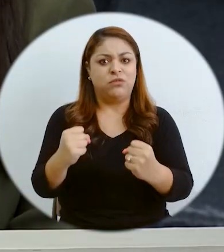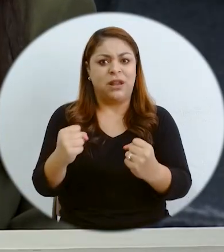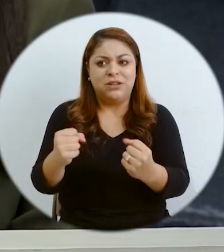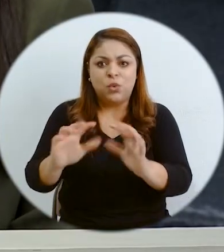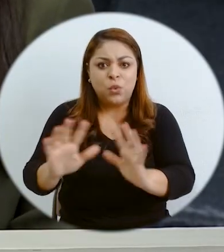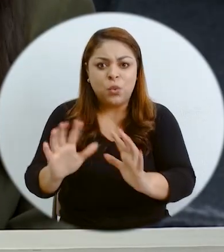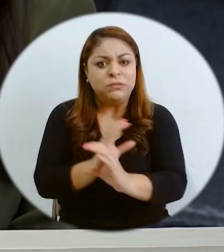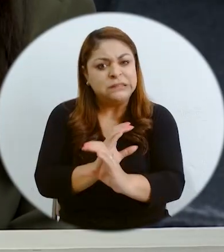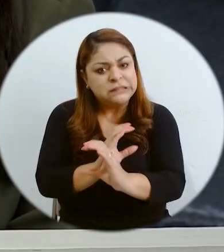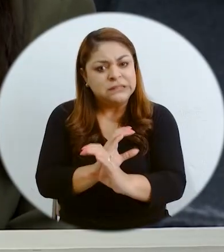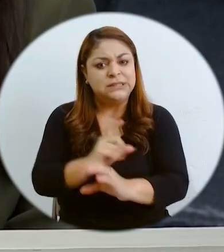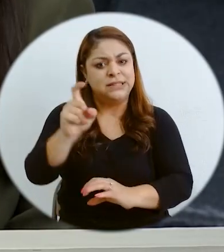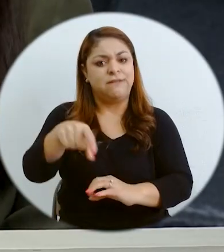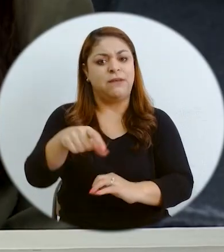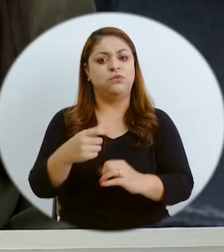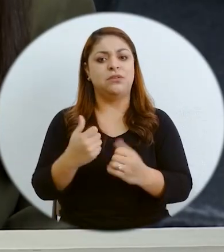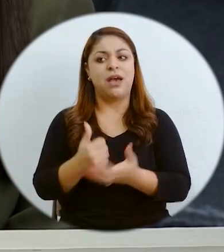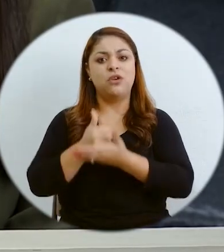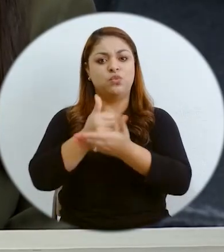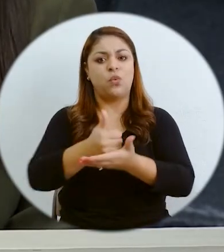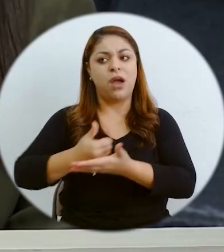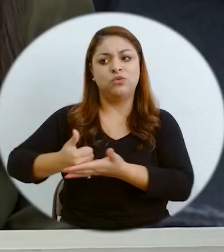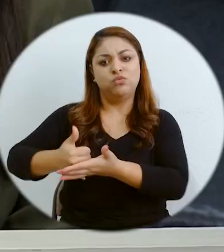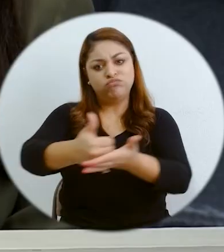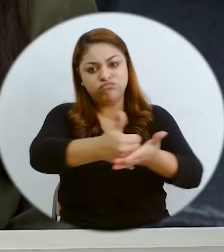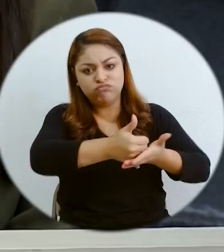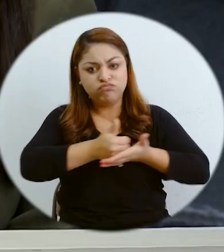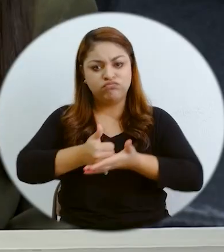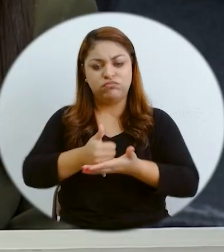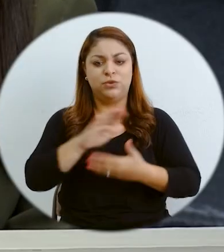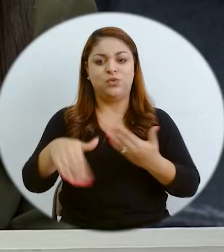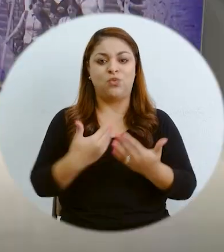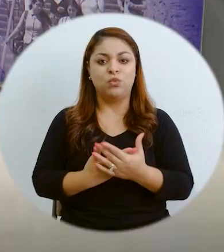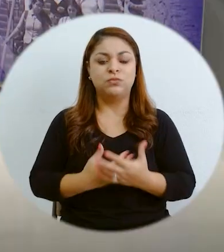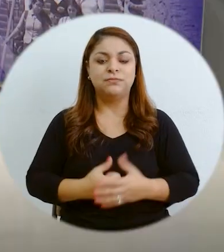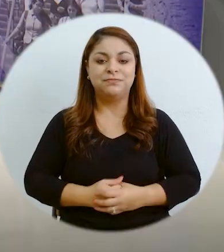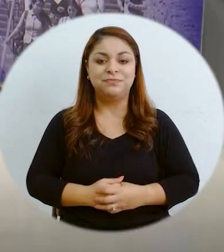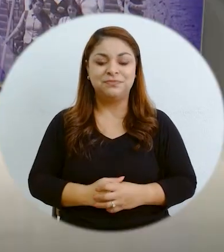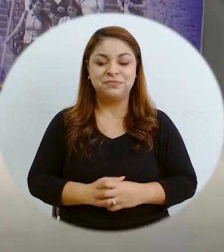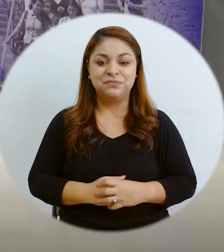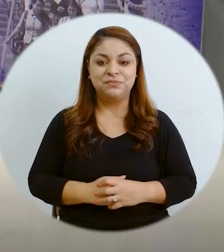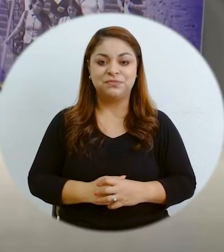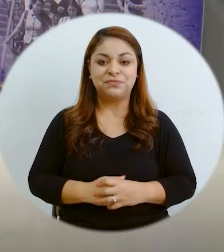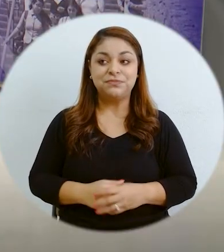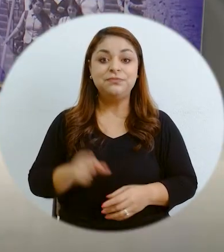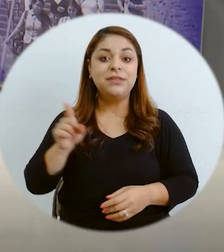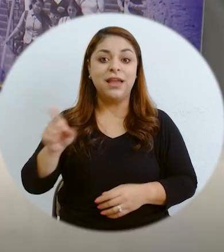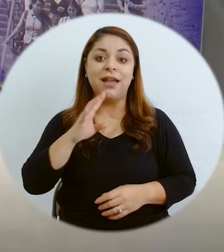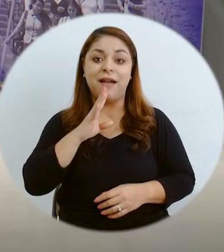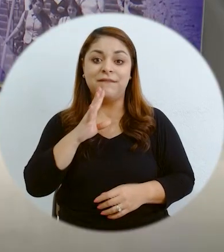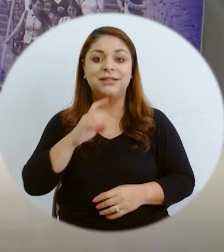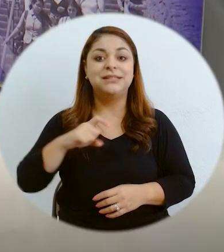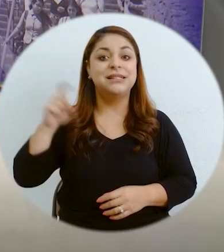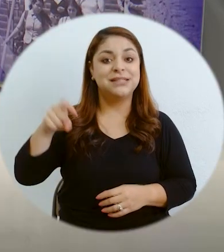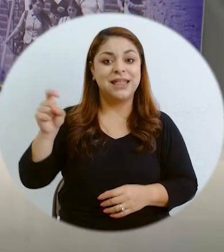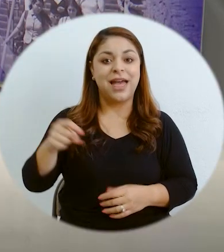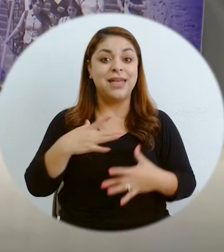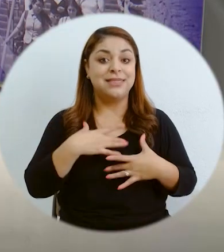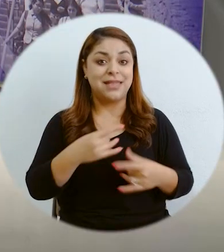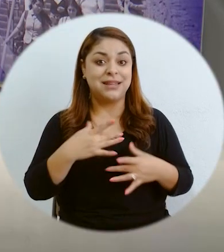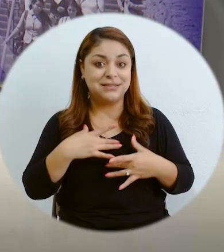rescatarla, tenemos que fortalecerla, y tenemos que ayudarnos entre todos y entre todas. Vivian habla de la necesidad